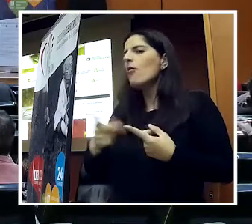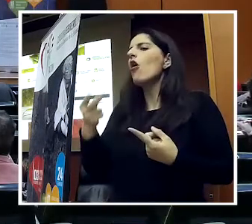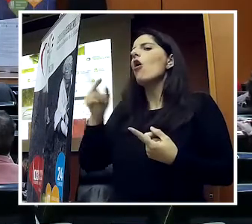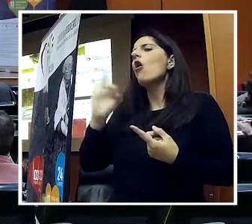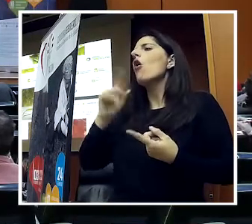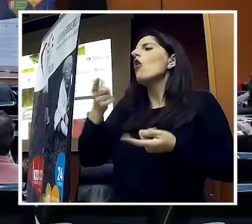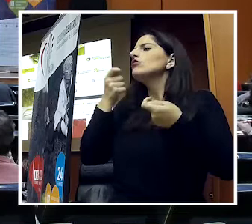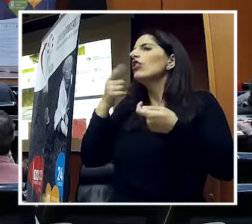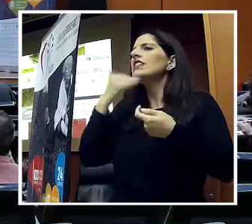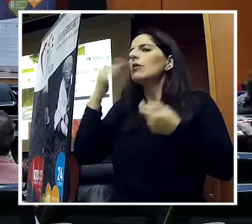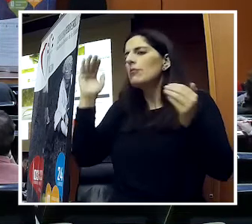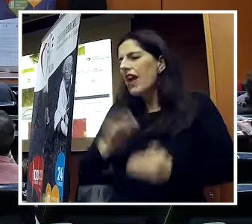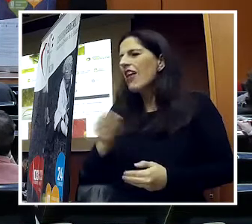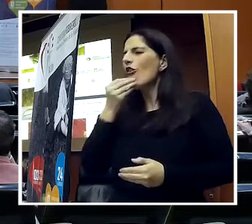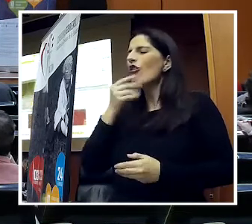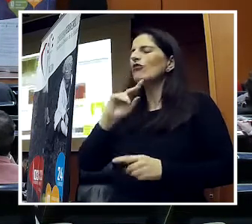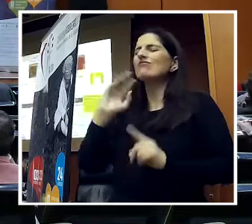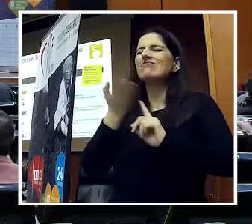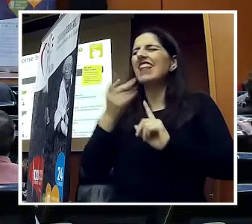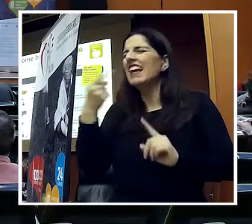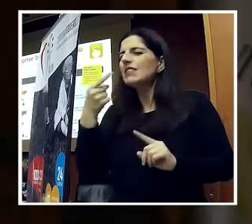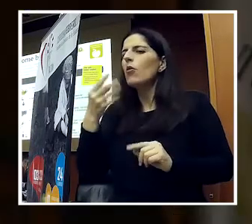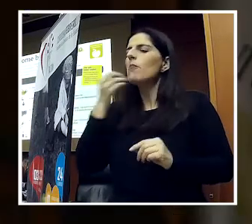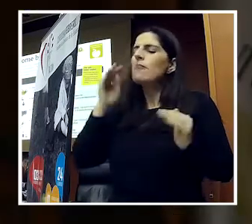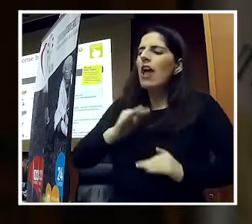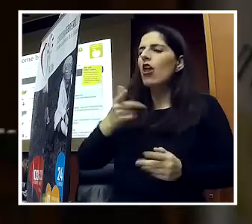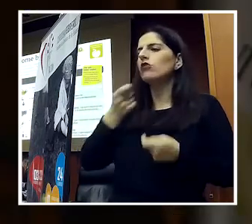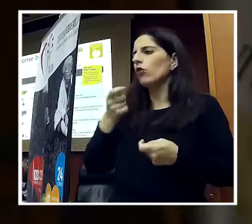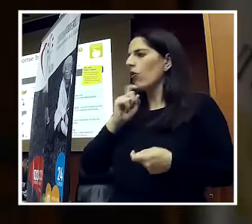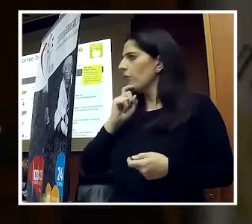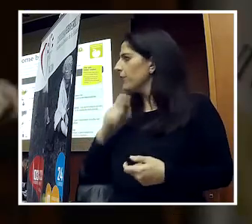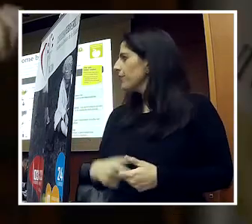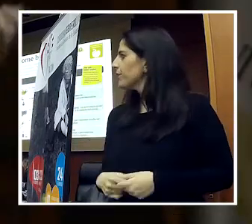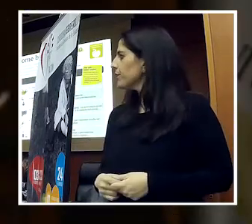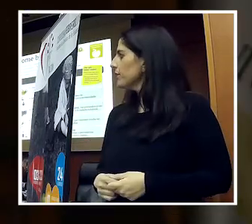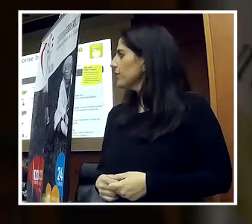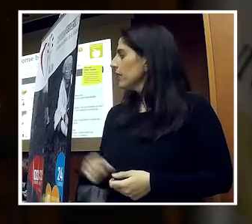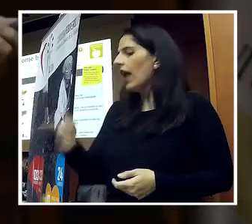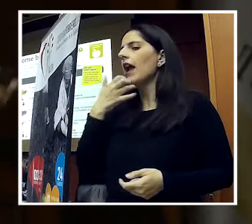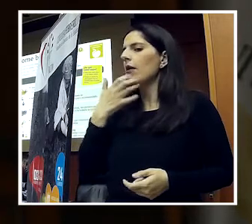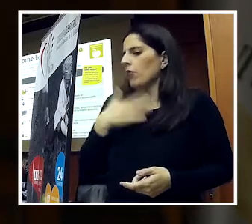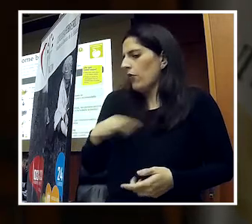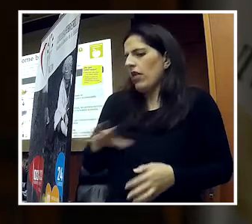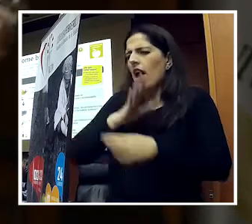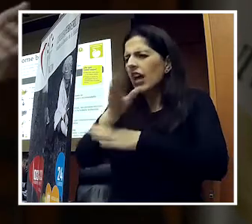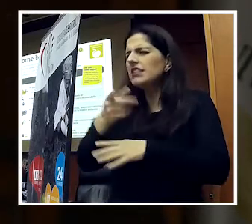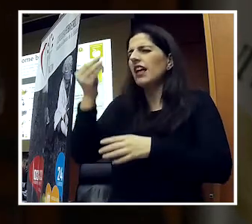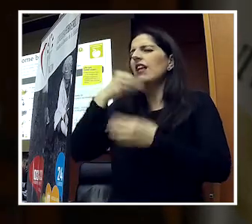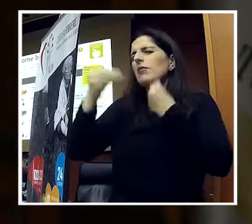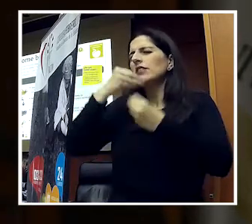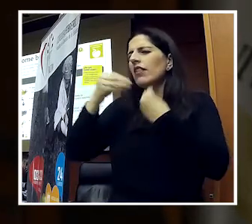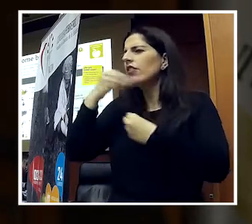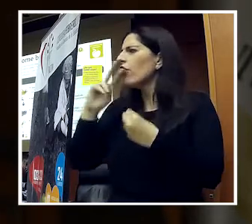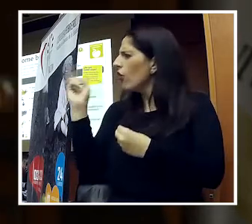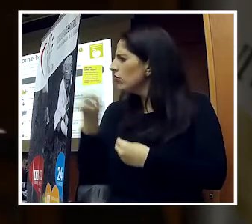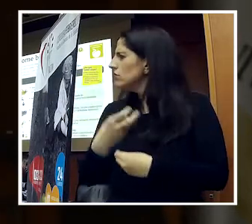consumo de factores, de hábitos tóxicos, etcétera, etcétera, ¿no? Esto es un ejemplo de ello. Cuando entraría en la parte de alimentación saludable, pues nos da una